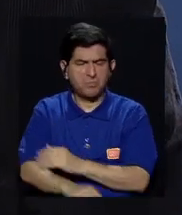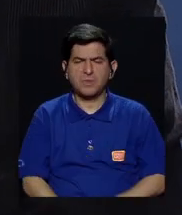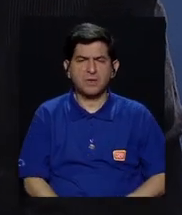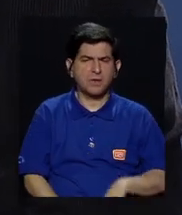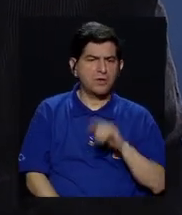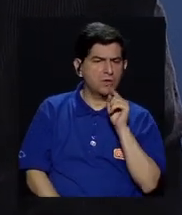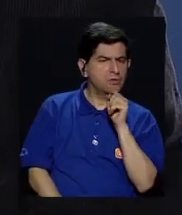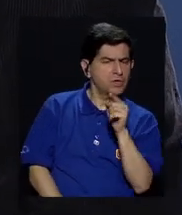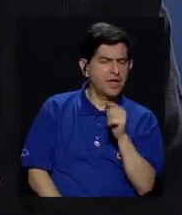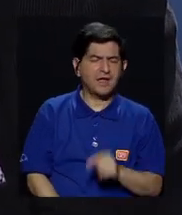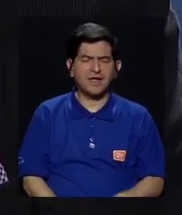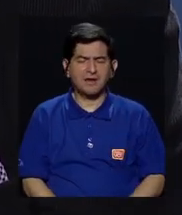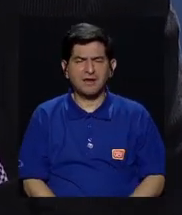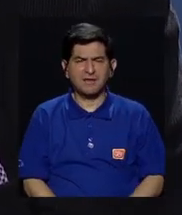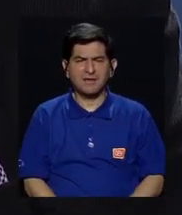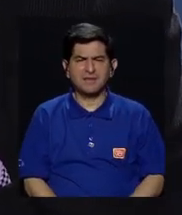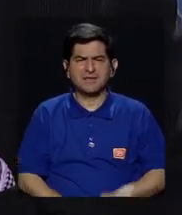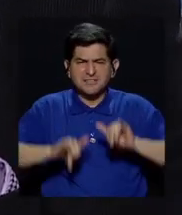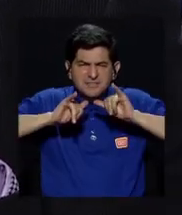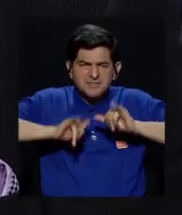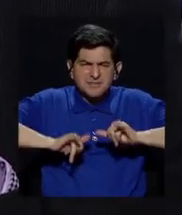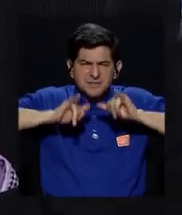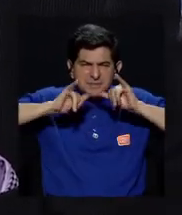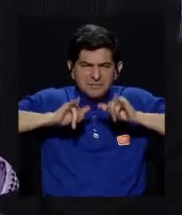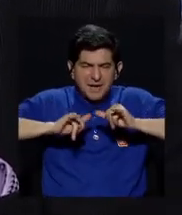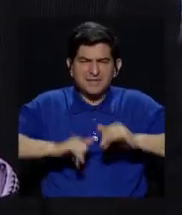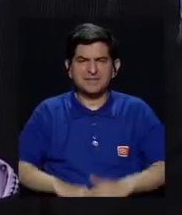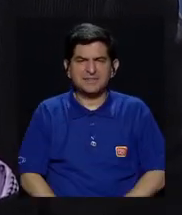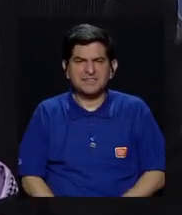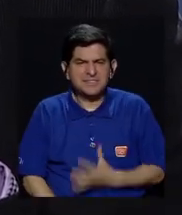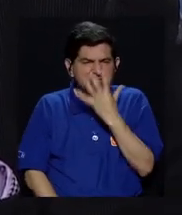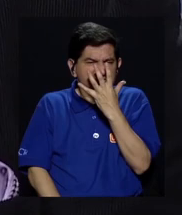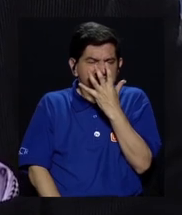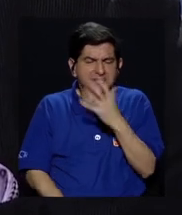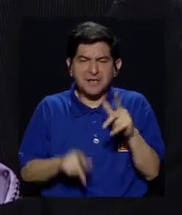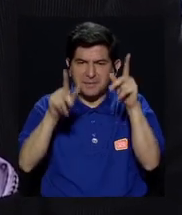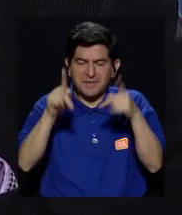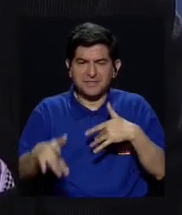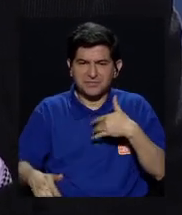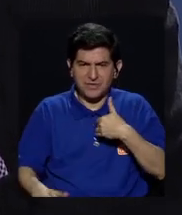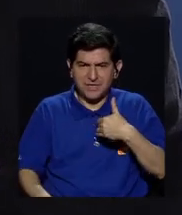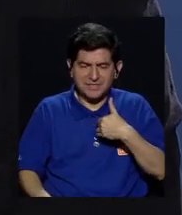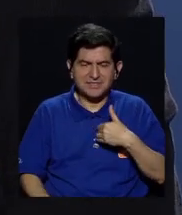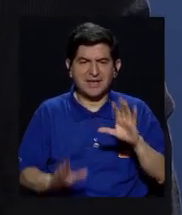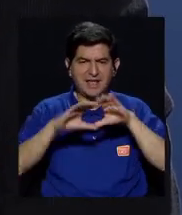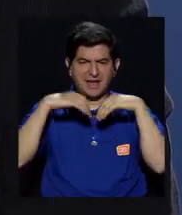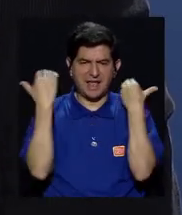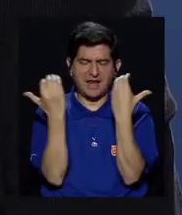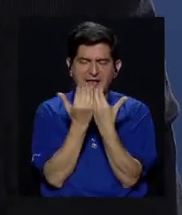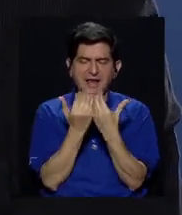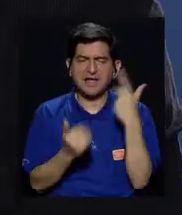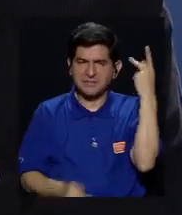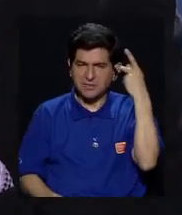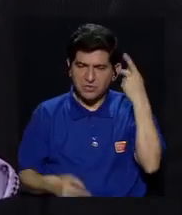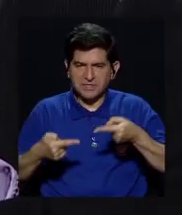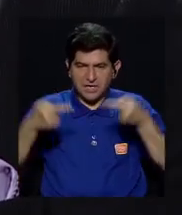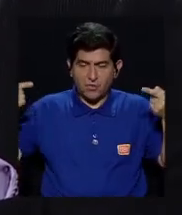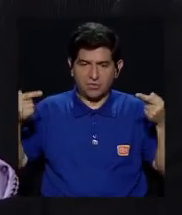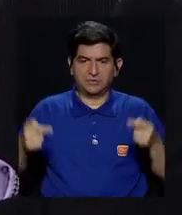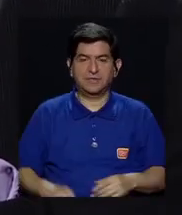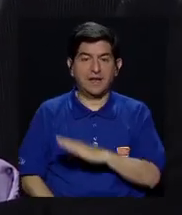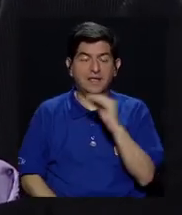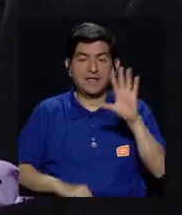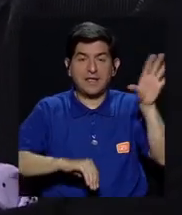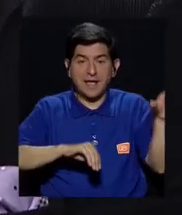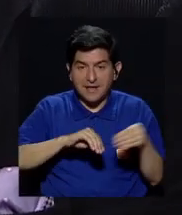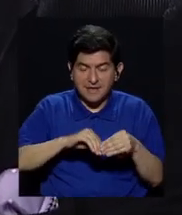discurso está muy concentrado la bravura la indignación que la gente siente sobre las casas políticas con agravante